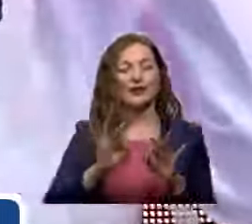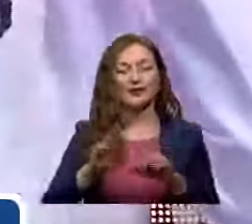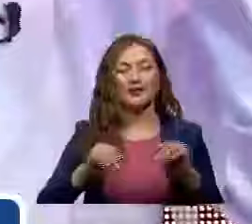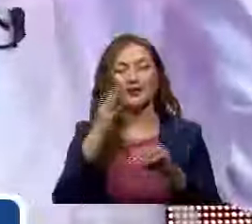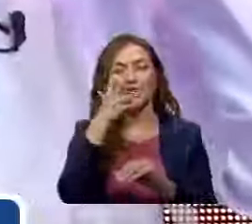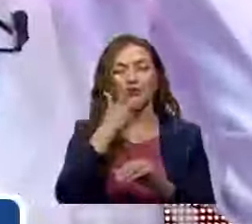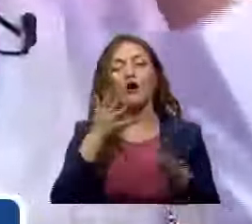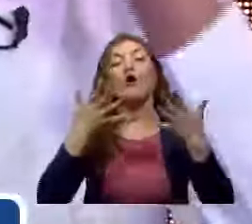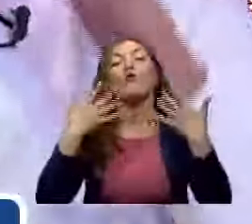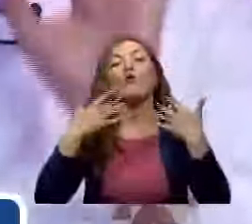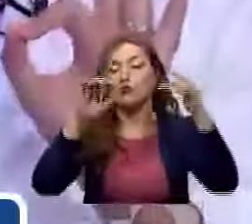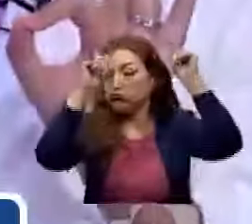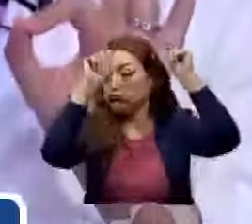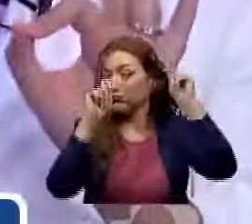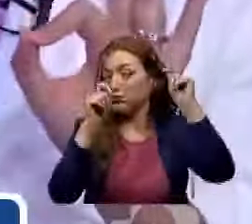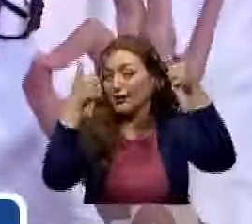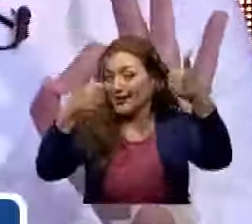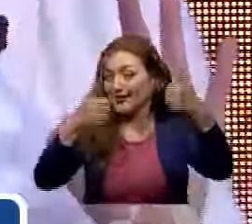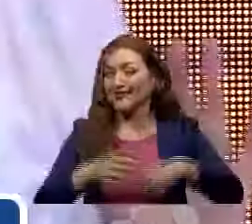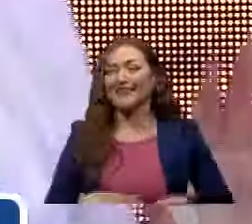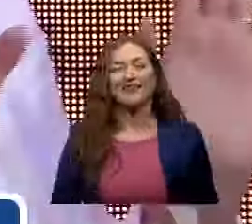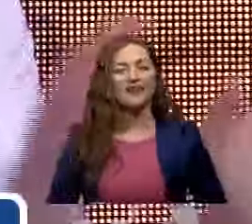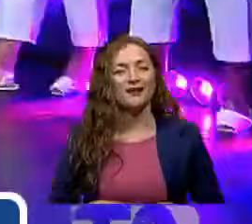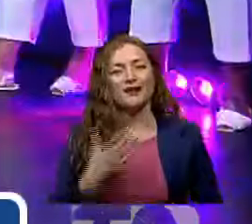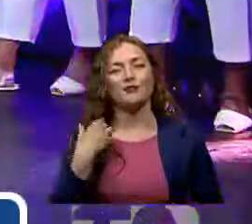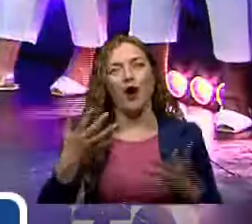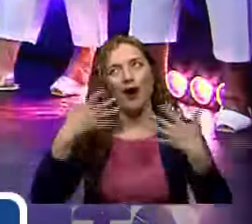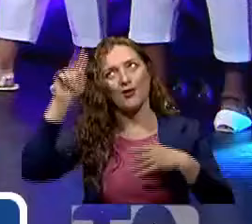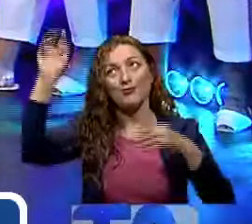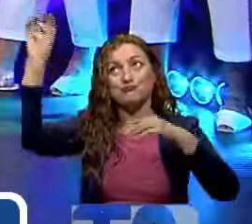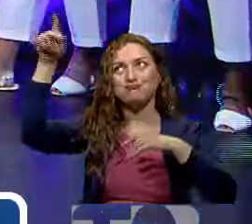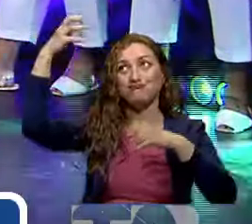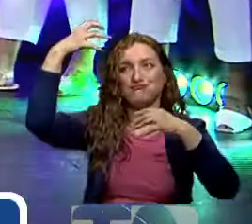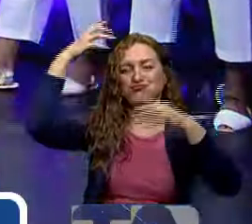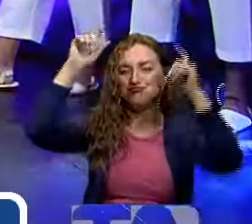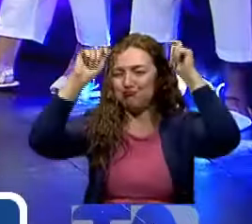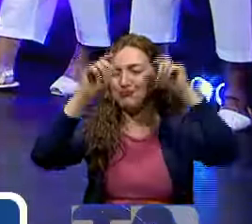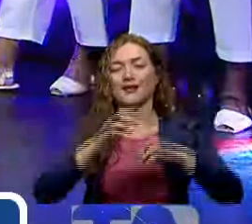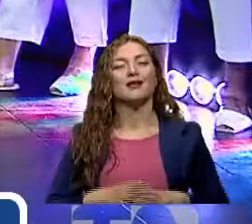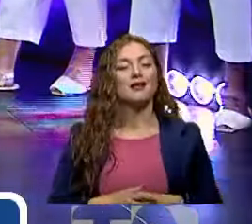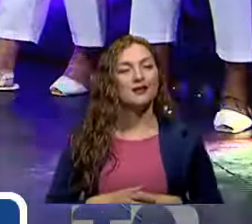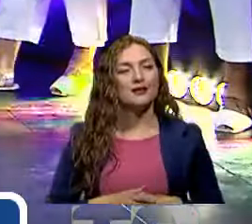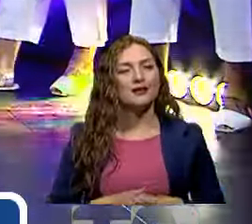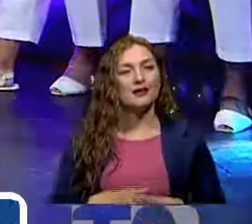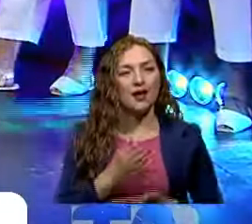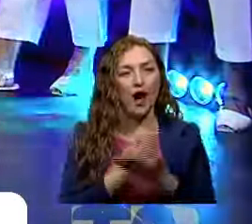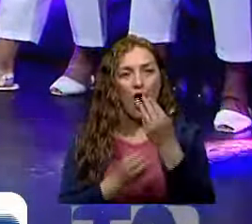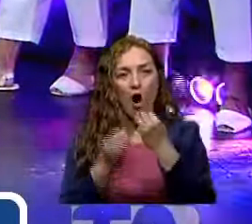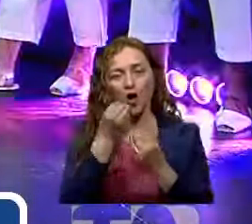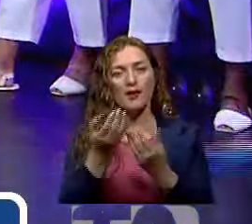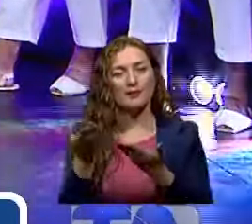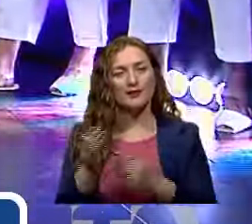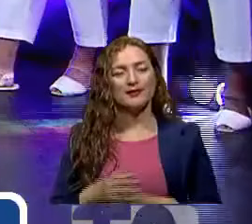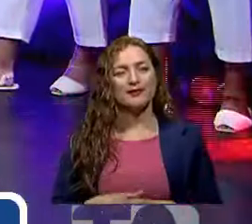cierto hace calorcito, así que la gorra es más que necesaria por allá. Por y también necesario saber de la comida deliciosa. No sé, vicealcaldesa, vamos